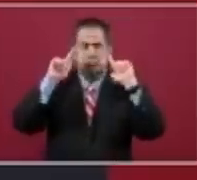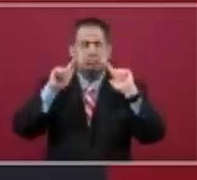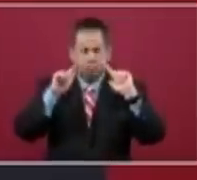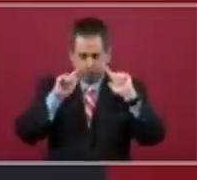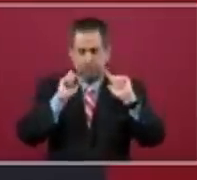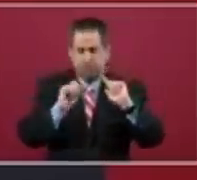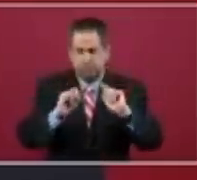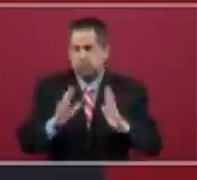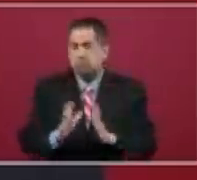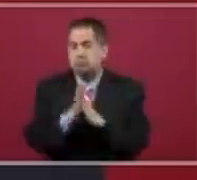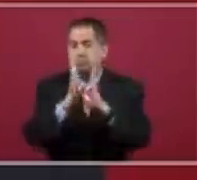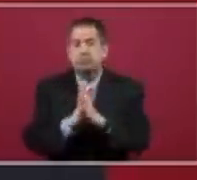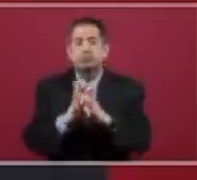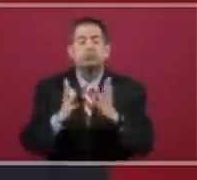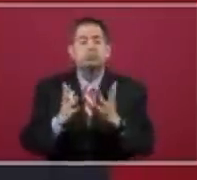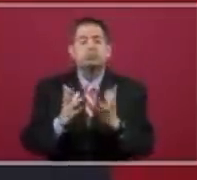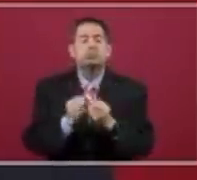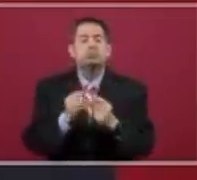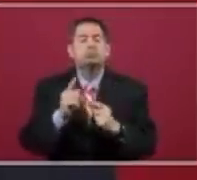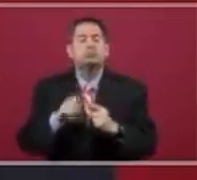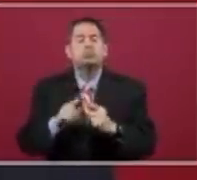en